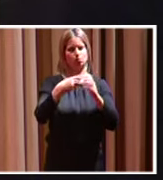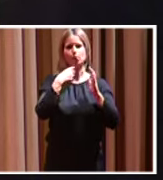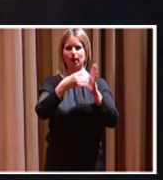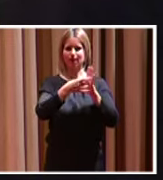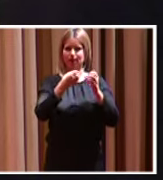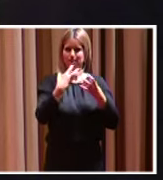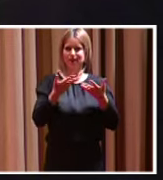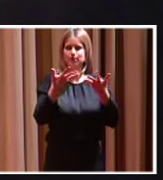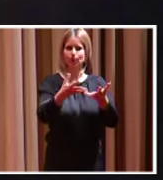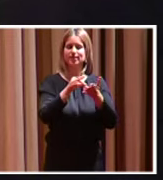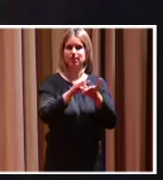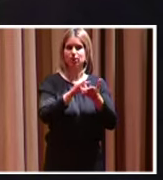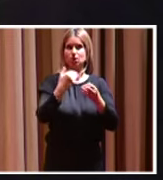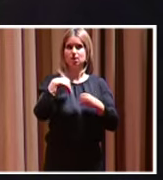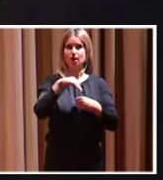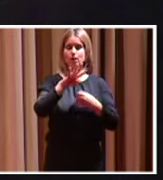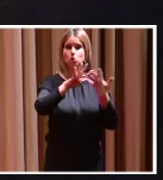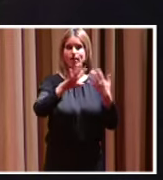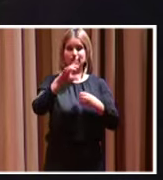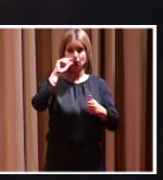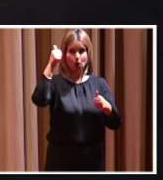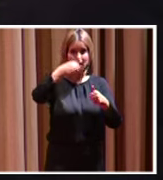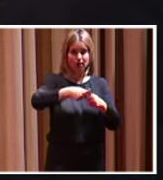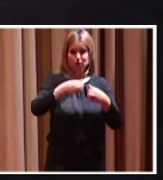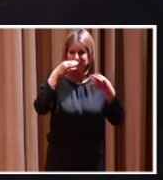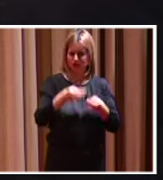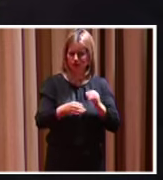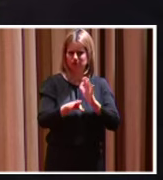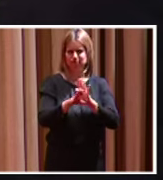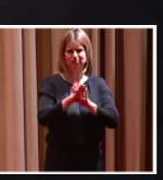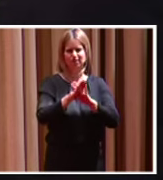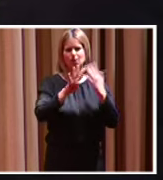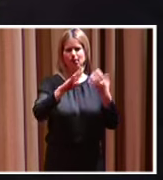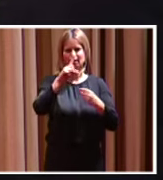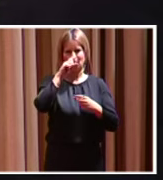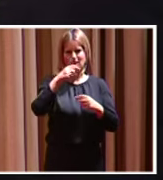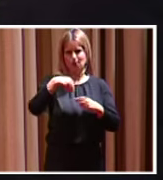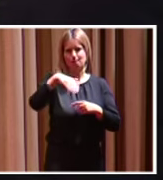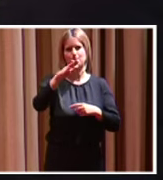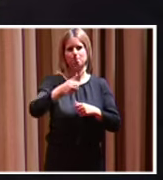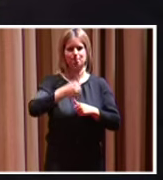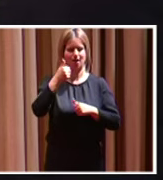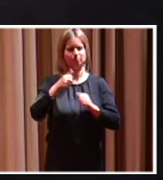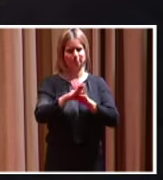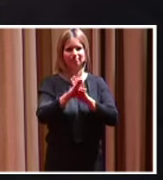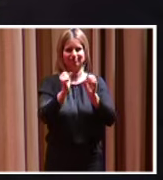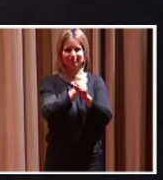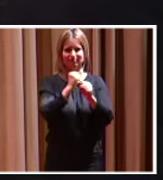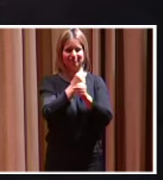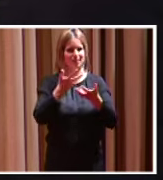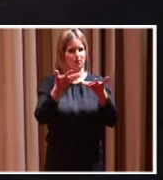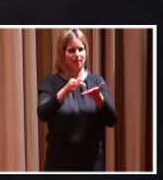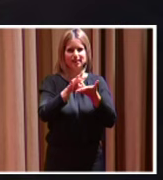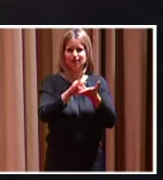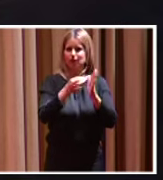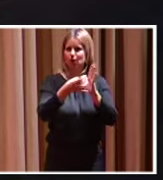servicio. Y llevamos 95 años, pero seguro que estaremos otros 95 años al pie del cañón y dando un buen